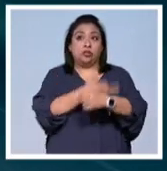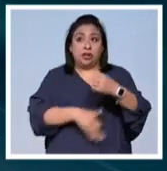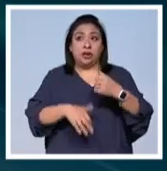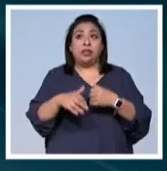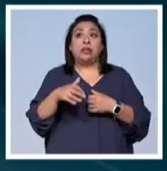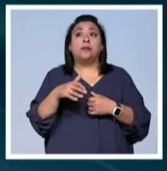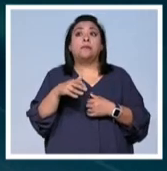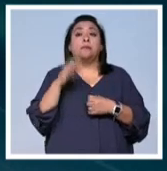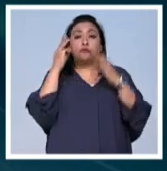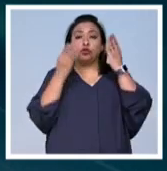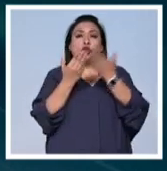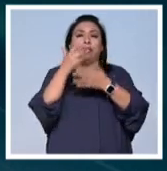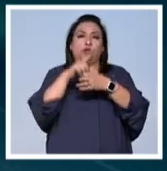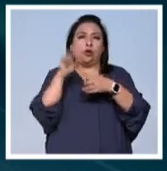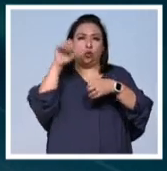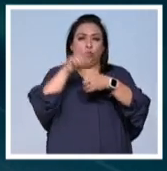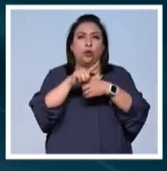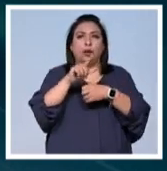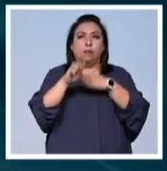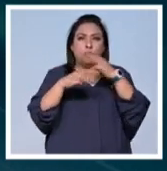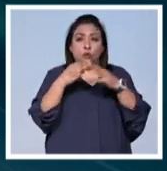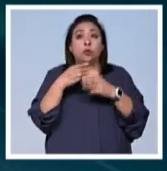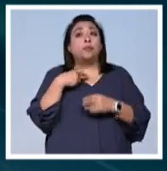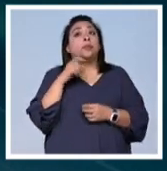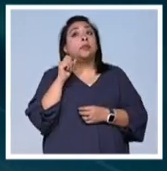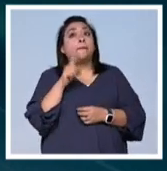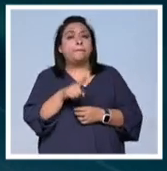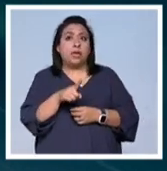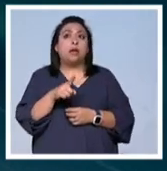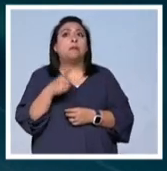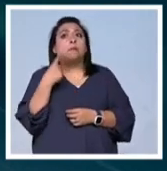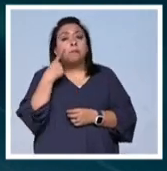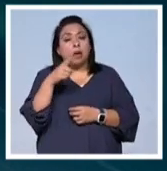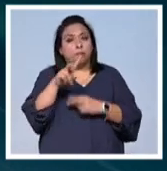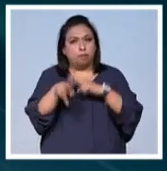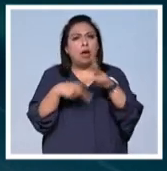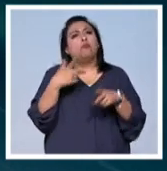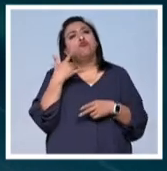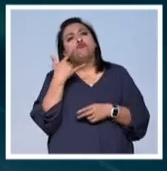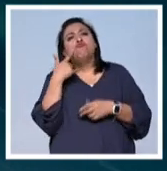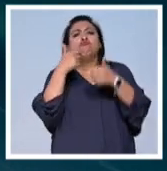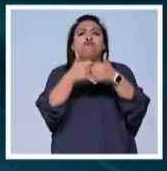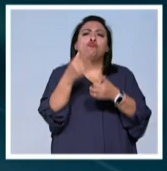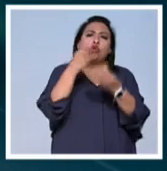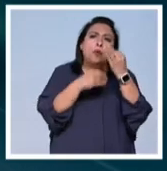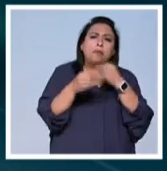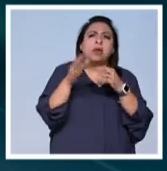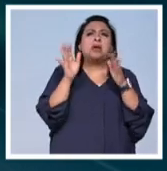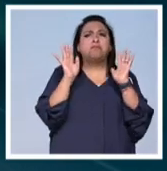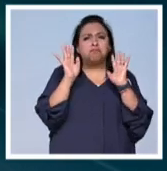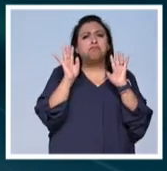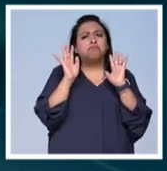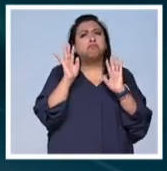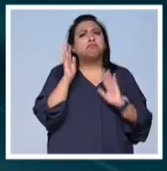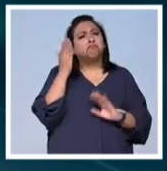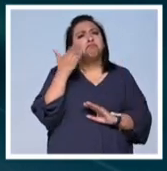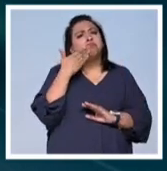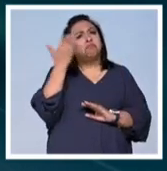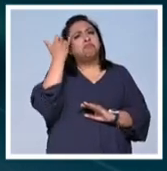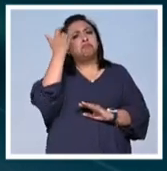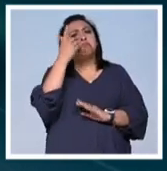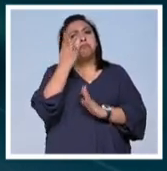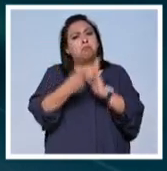centro Museo Nacional de las Culturas del voto además un recorrido por allá se quedan a comer a cenar pues es un buen plan